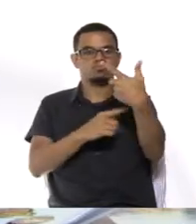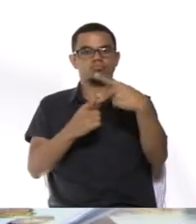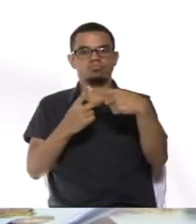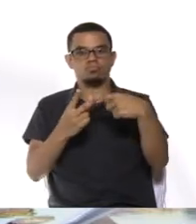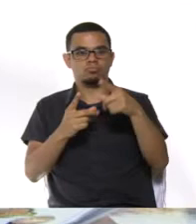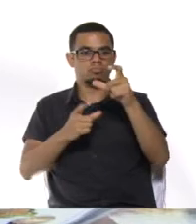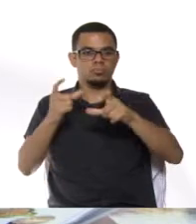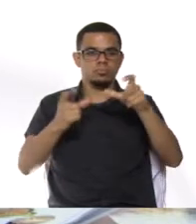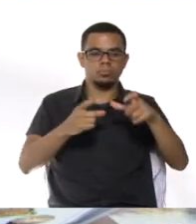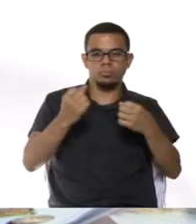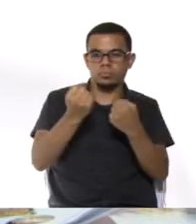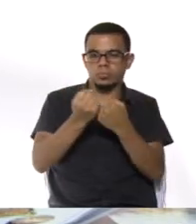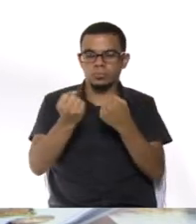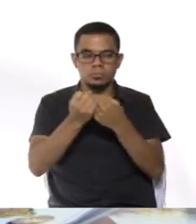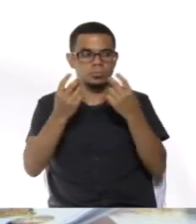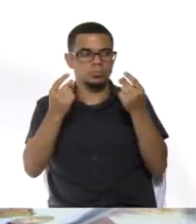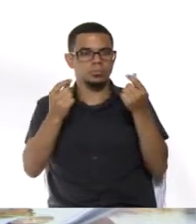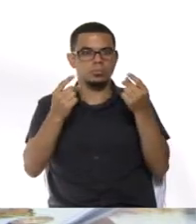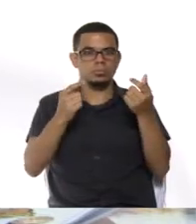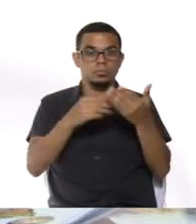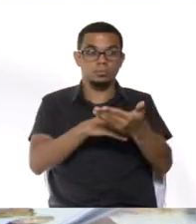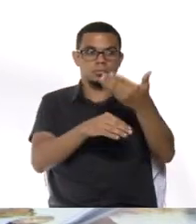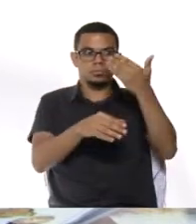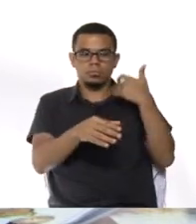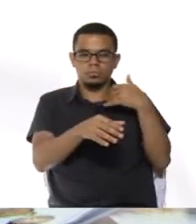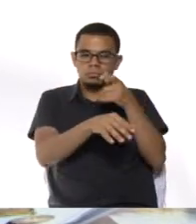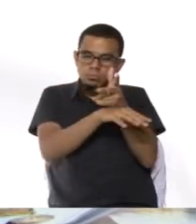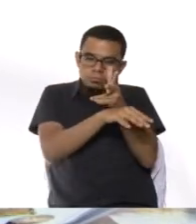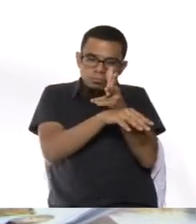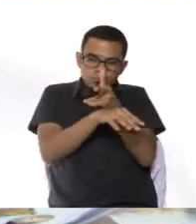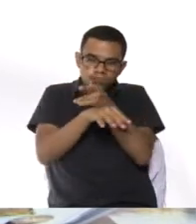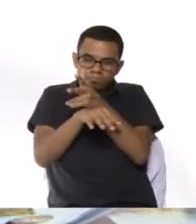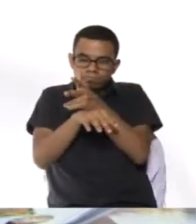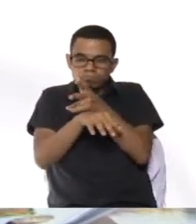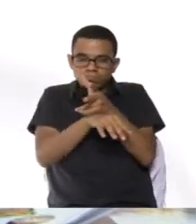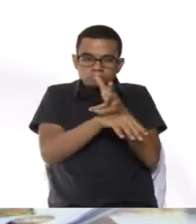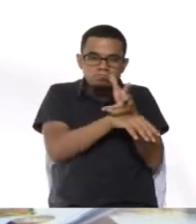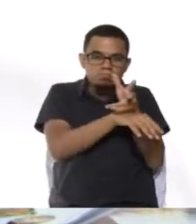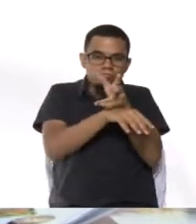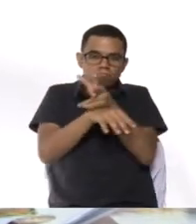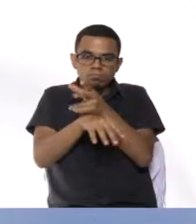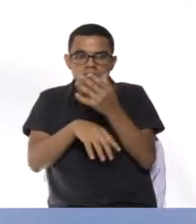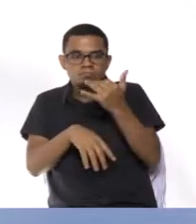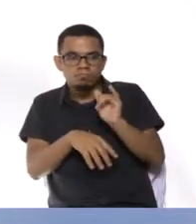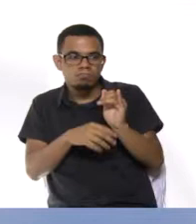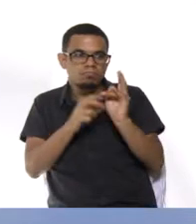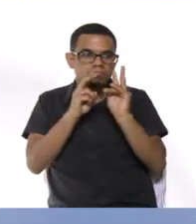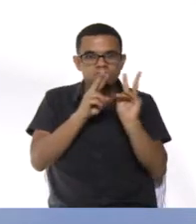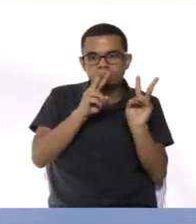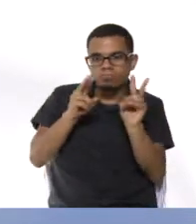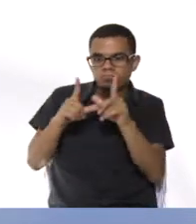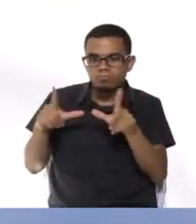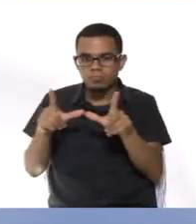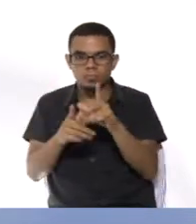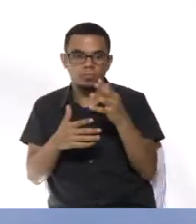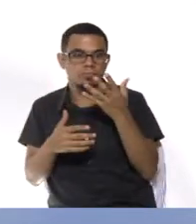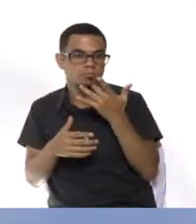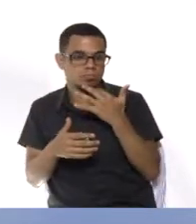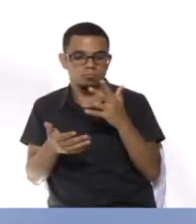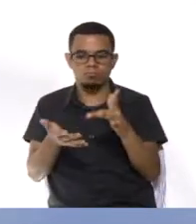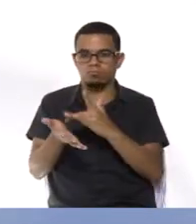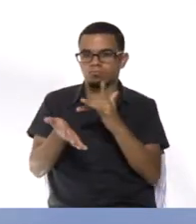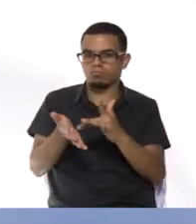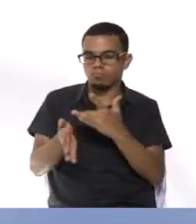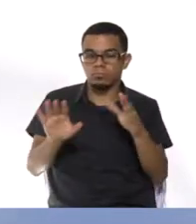personal activos, apoyando también, aunque estén detrás de cámara, y cuando hacemos que hay en el estudio, tenemos las tablets,